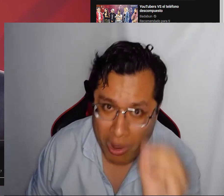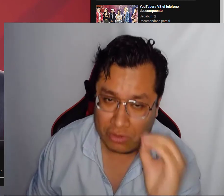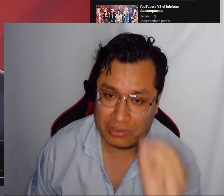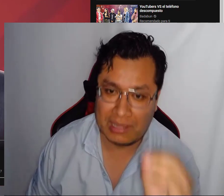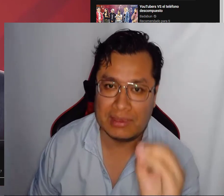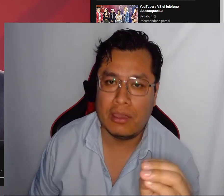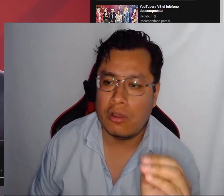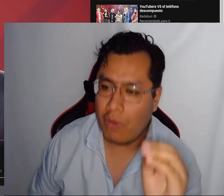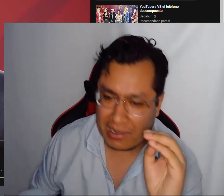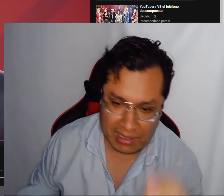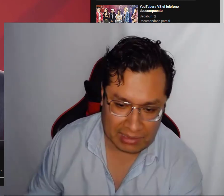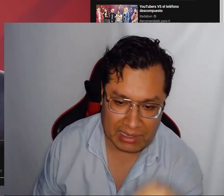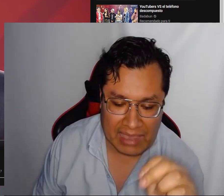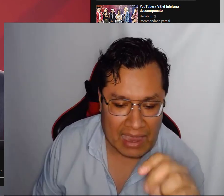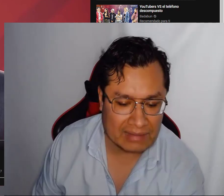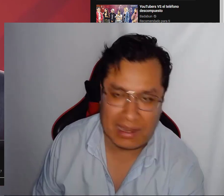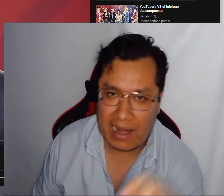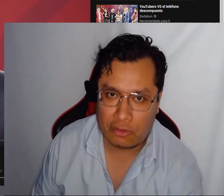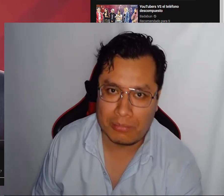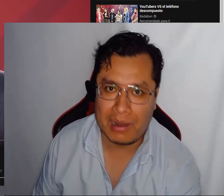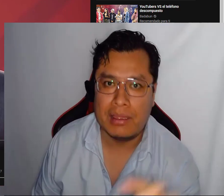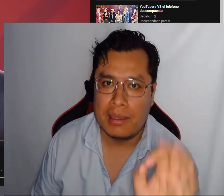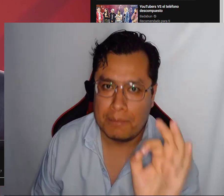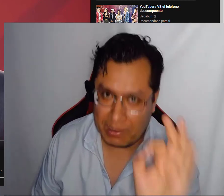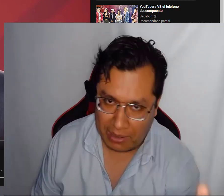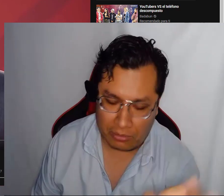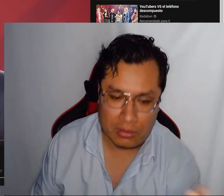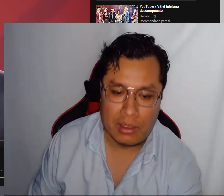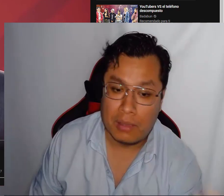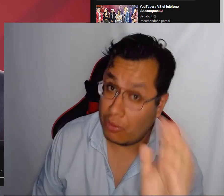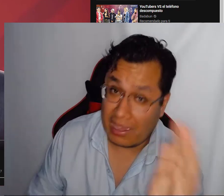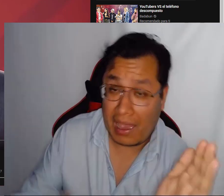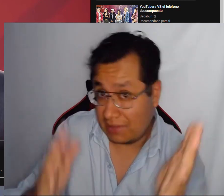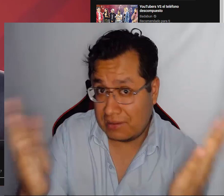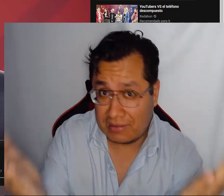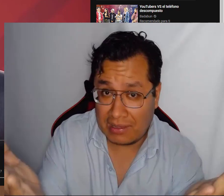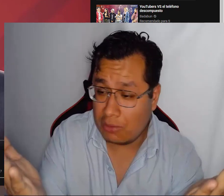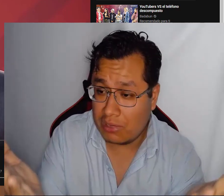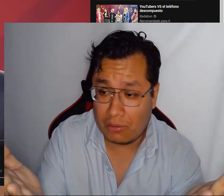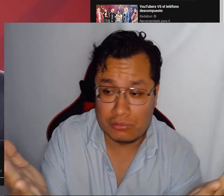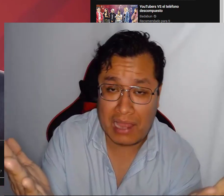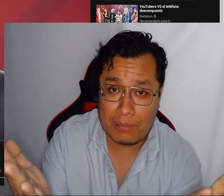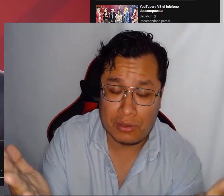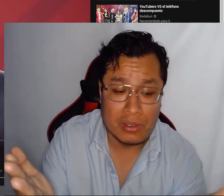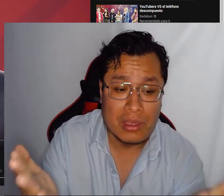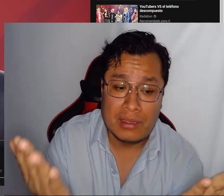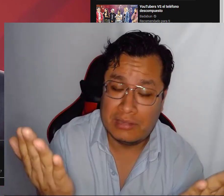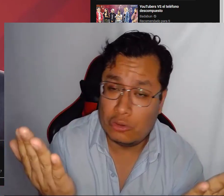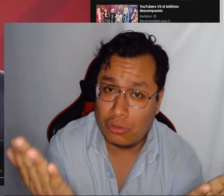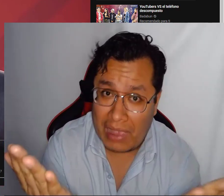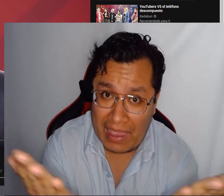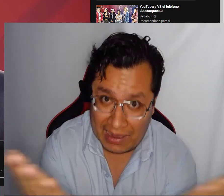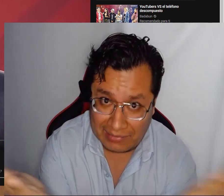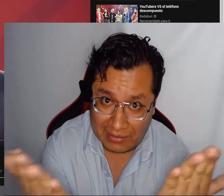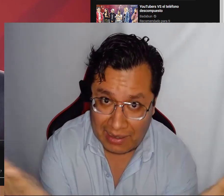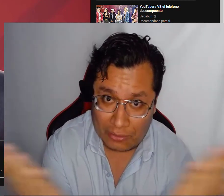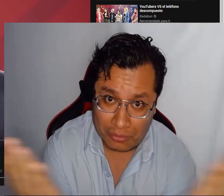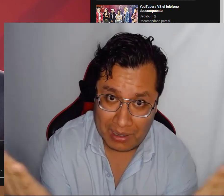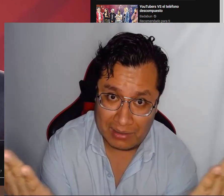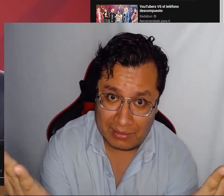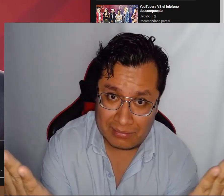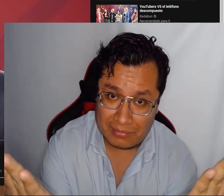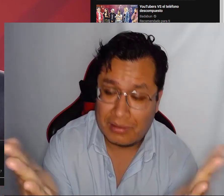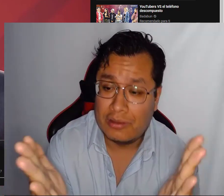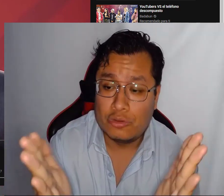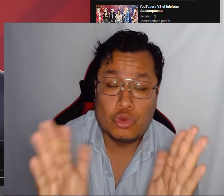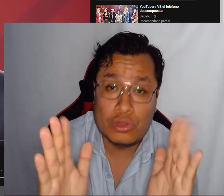buen docente o alguien que tiene que ingresar a la normal primero porque es desde allí hay un cambio si tú te regresas de la